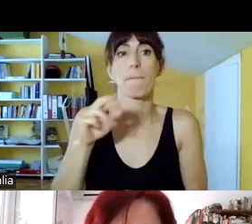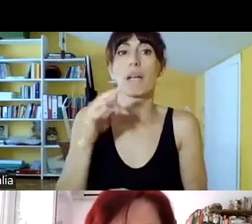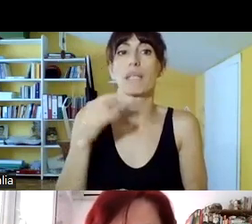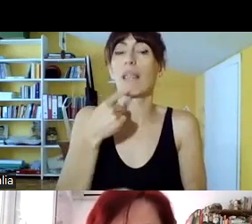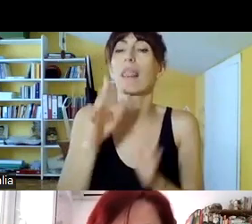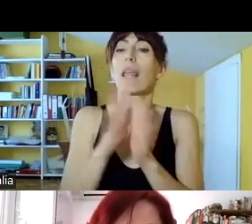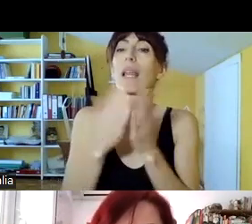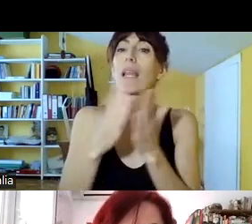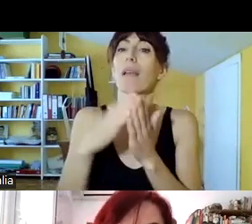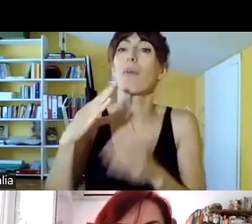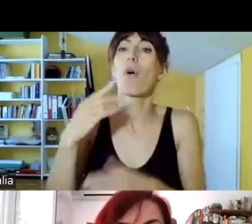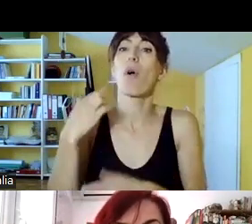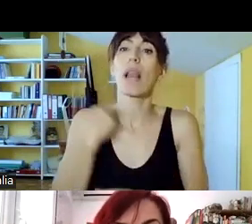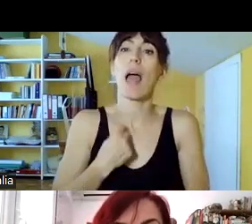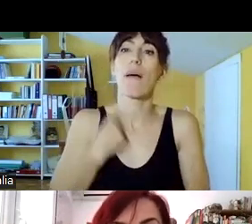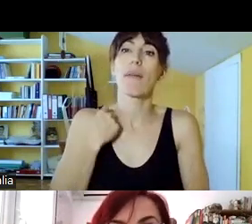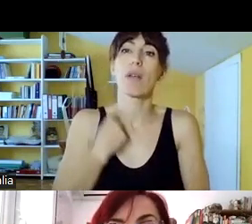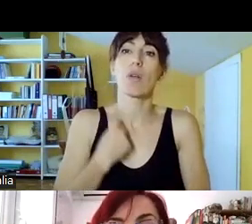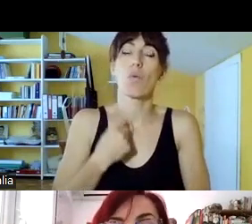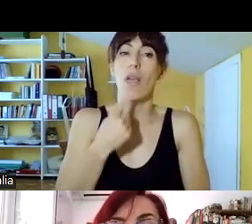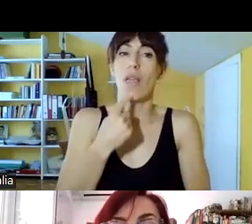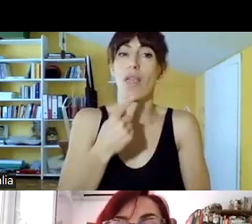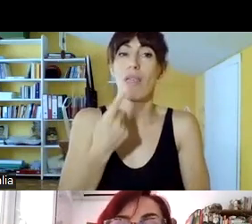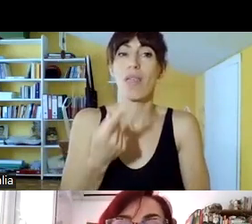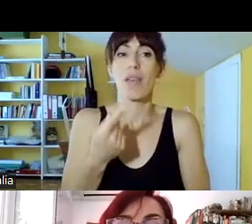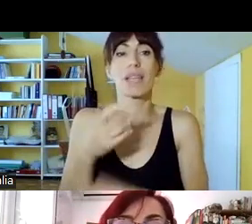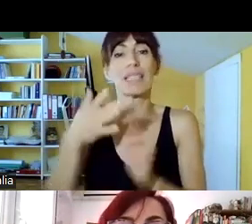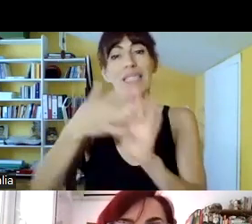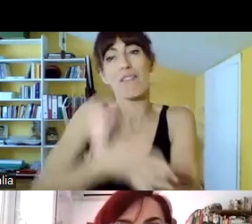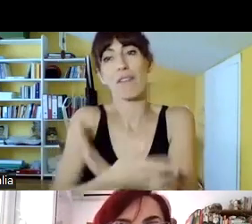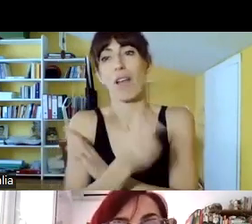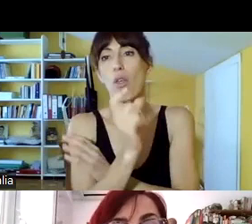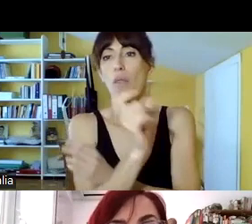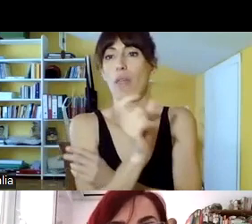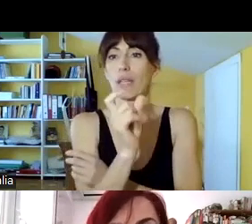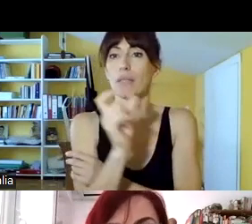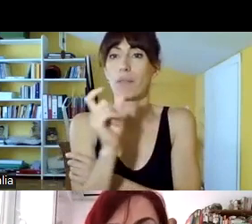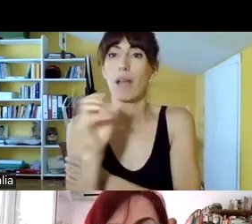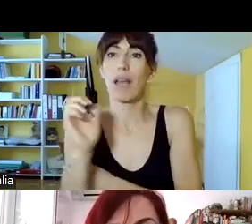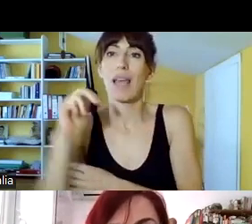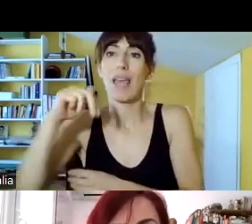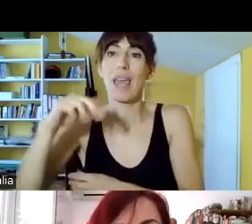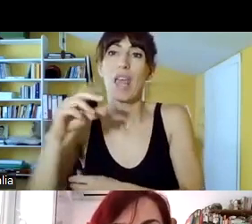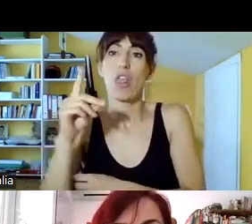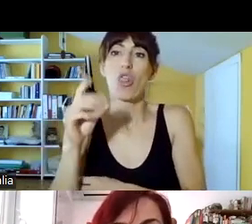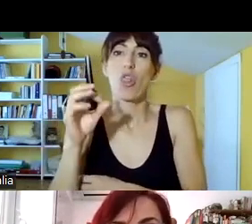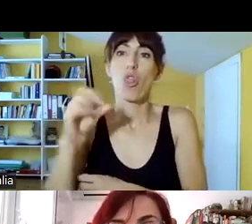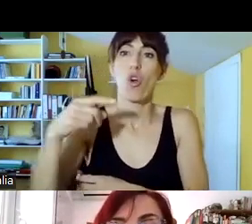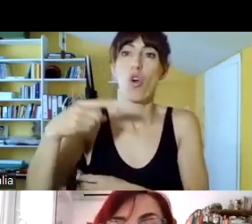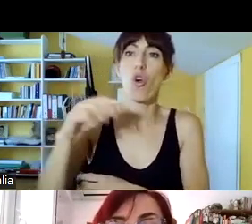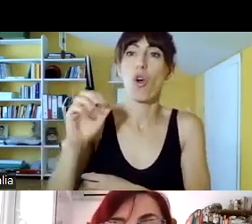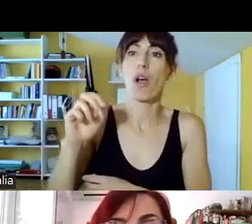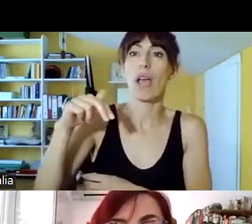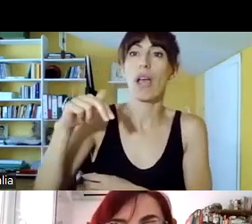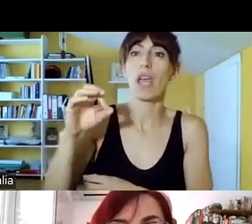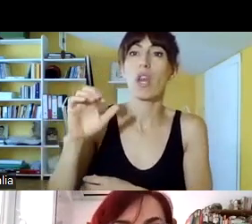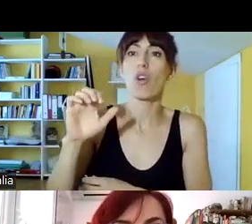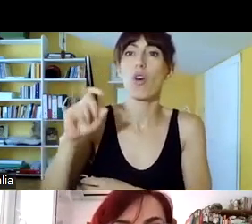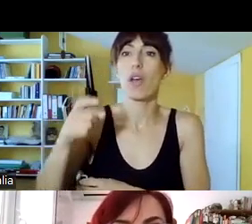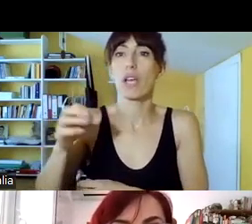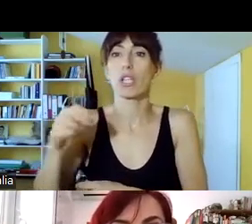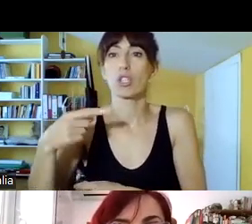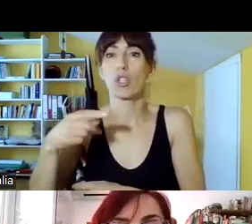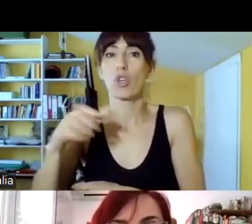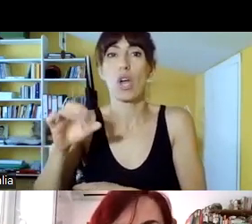libro Clavícula, ¿no? Y ella habla del significado de las palabras endógeno y exógeno, que no es lo mismo no poder pagar